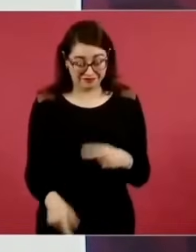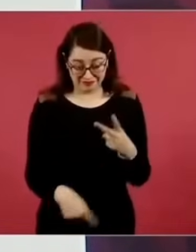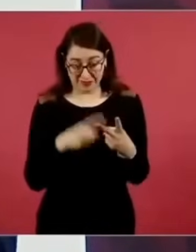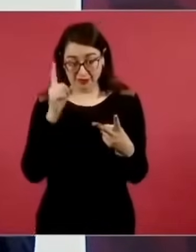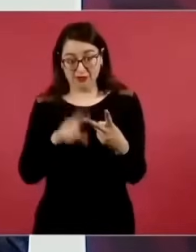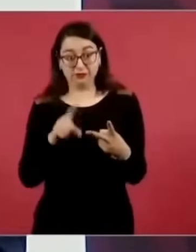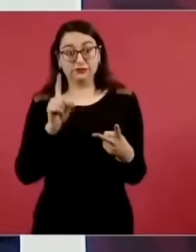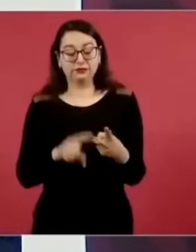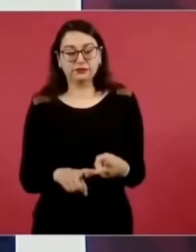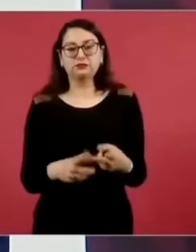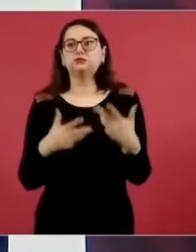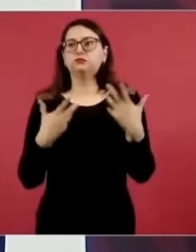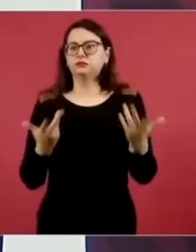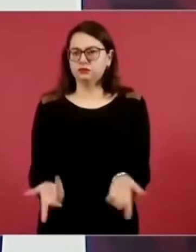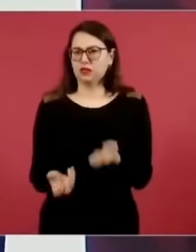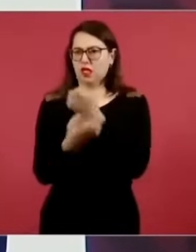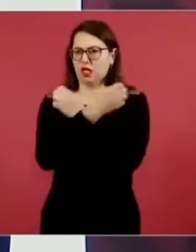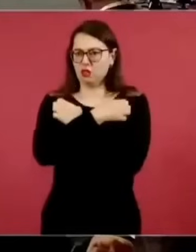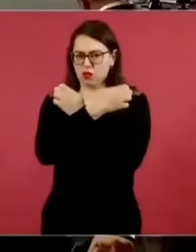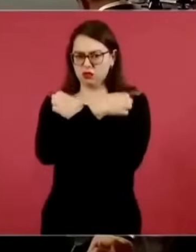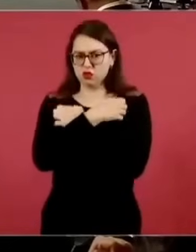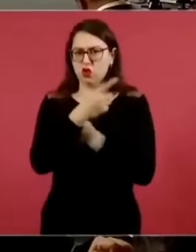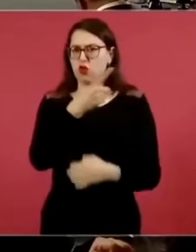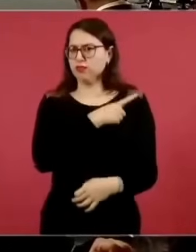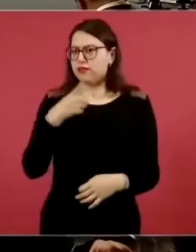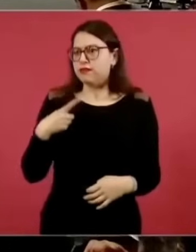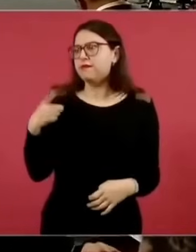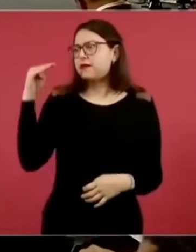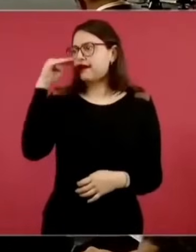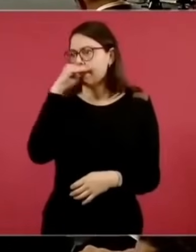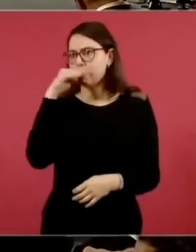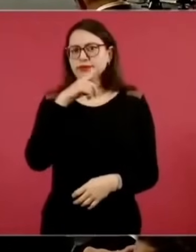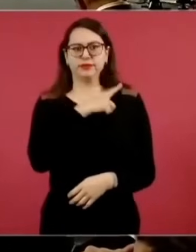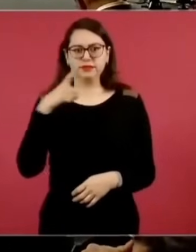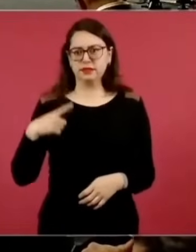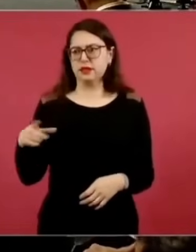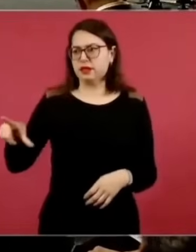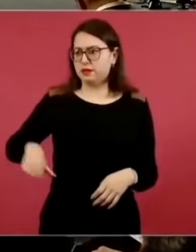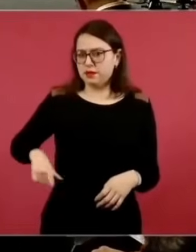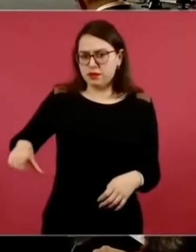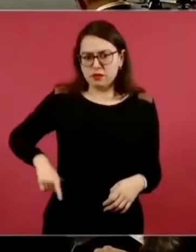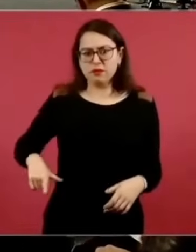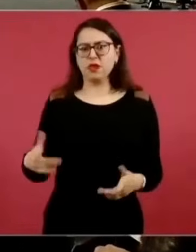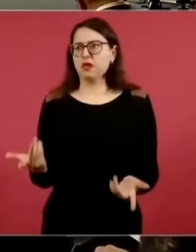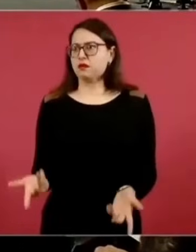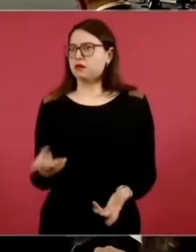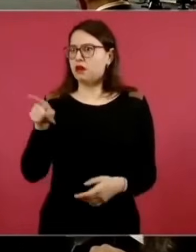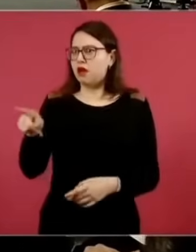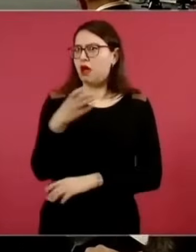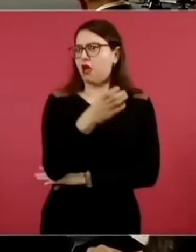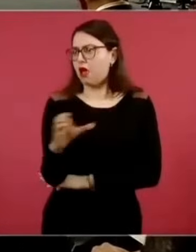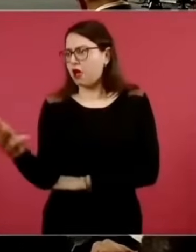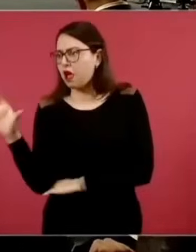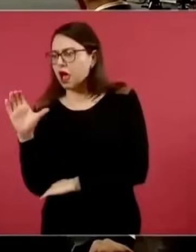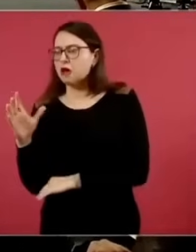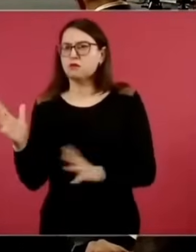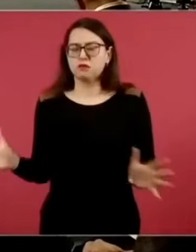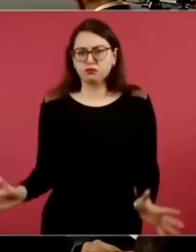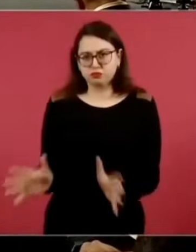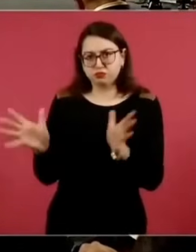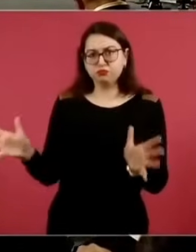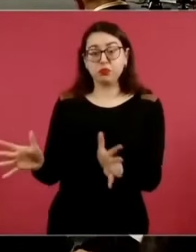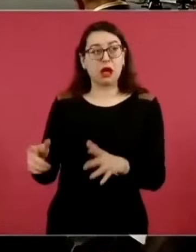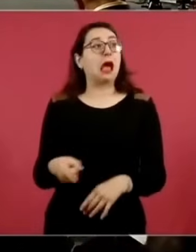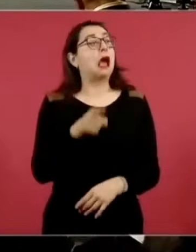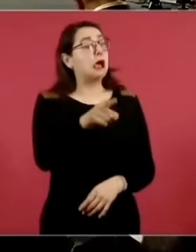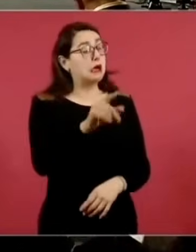los internados, la educación pública, la educación en el medio rural. Los hijos del ejército.